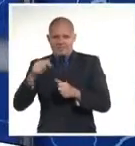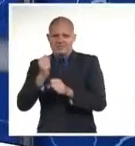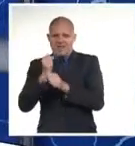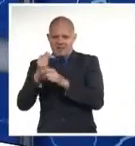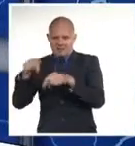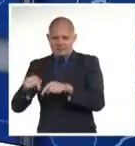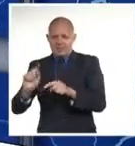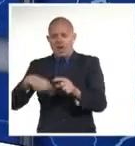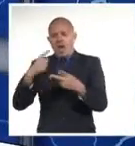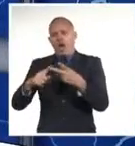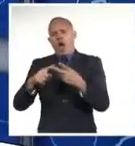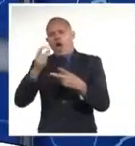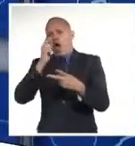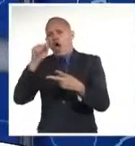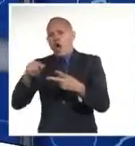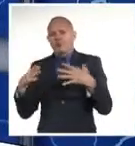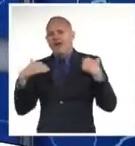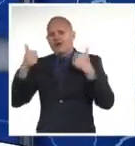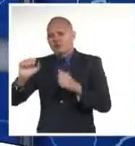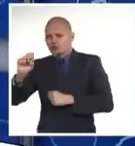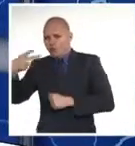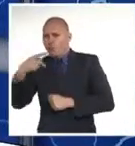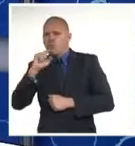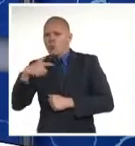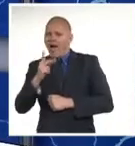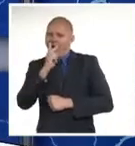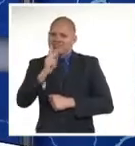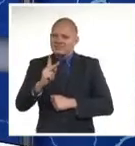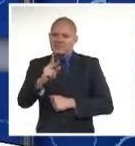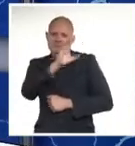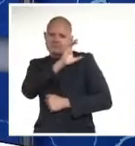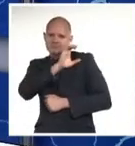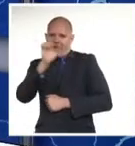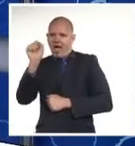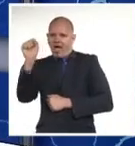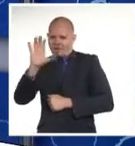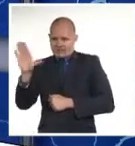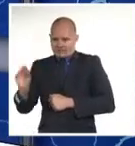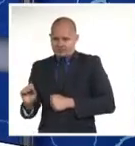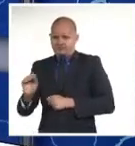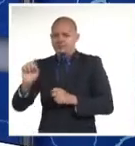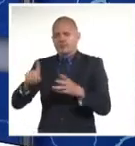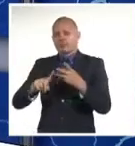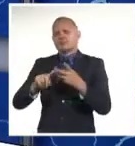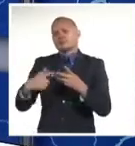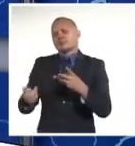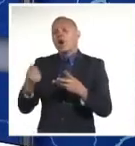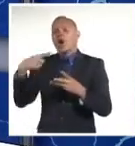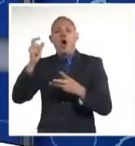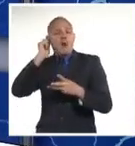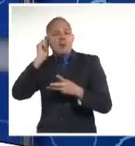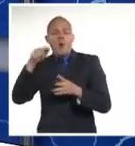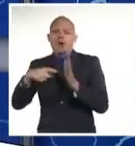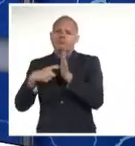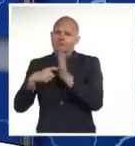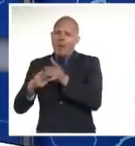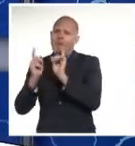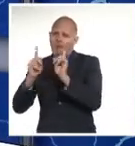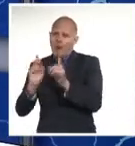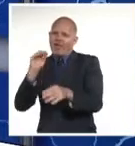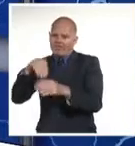Guillay Erasmus, su director de la Dirección del Caribe de la Cancillería Sudafricana, y Fisiwe Madikizela, consejera política de la Embajada